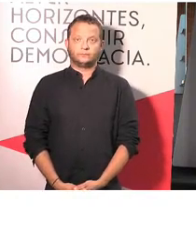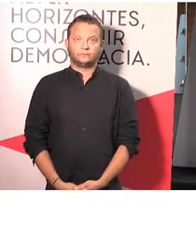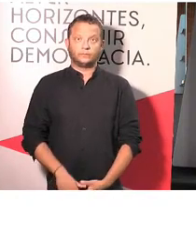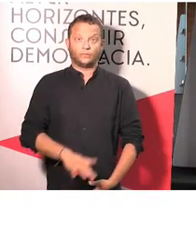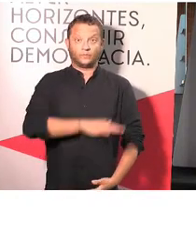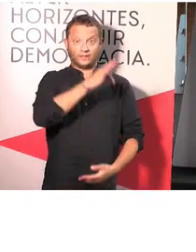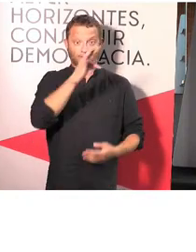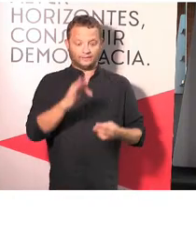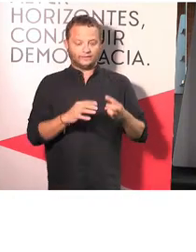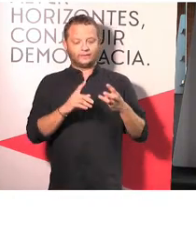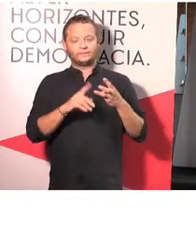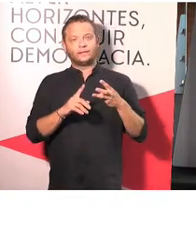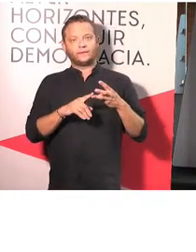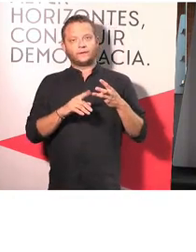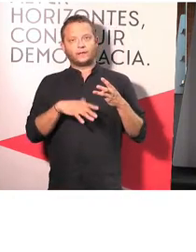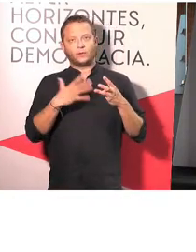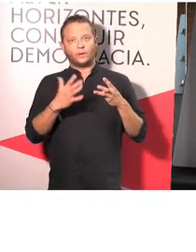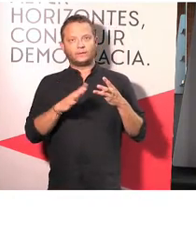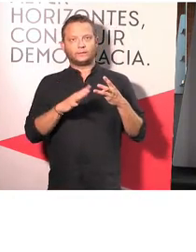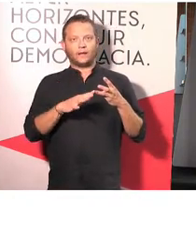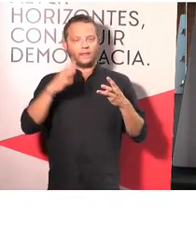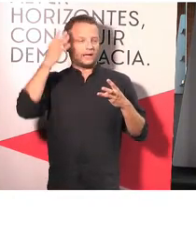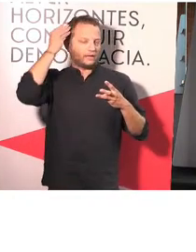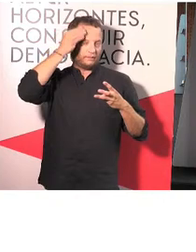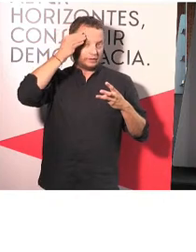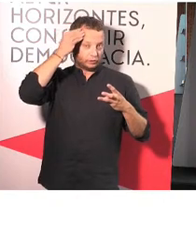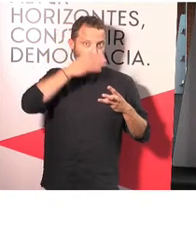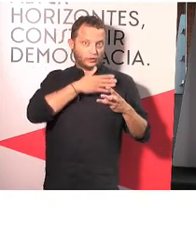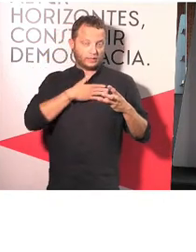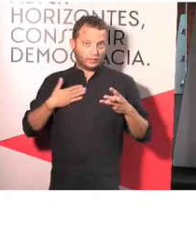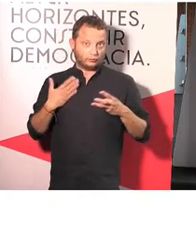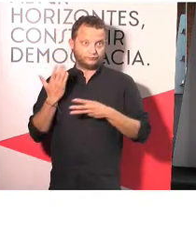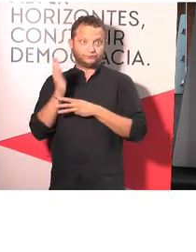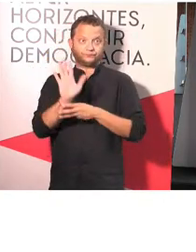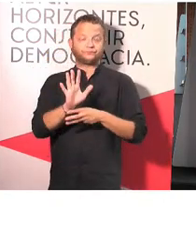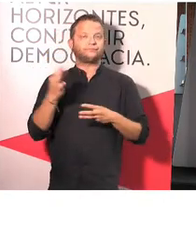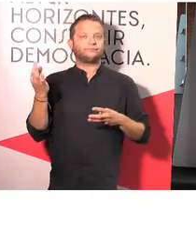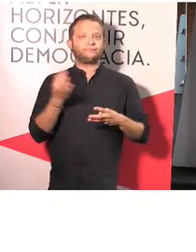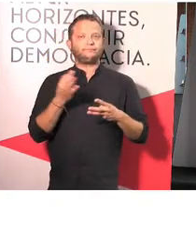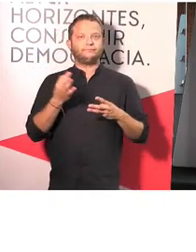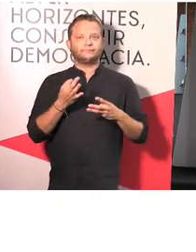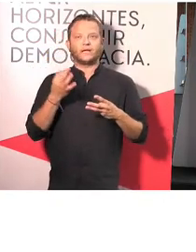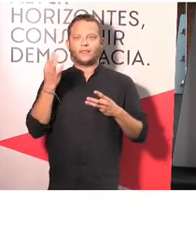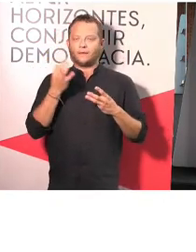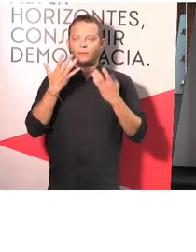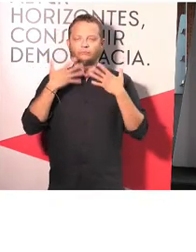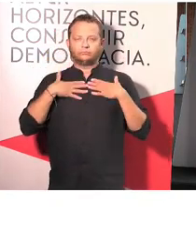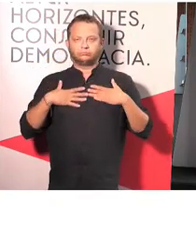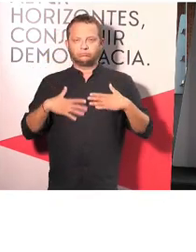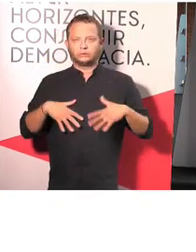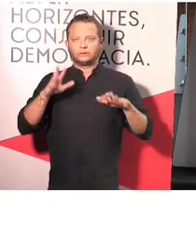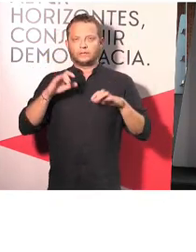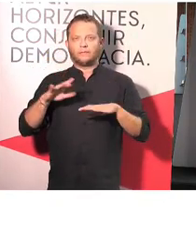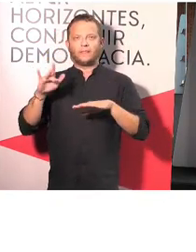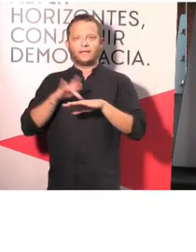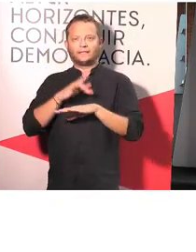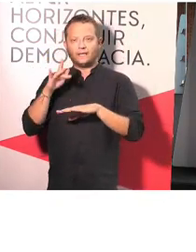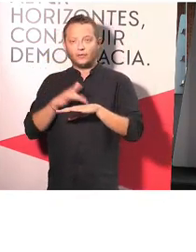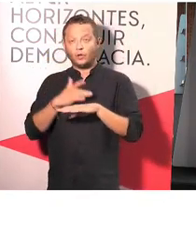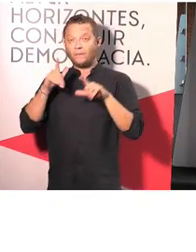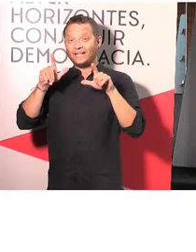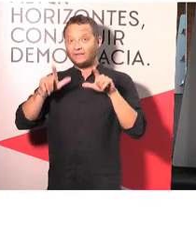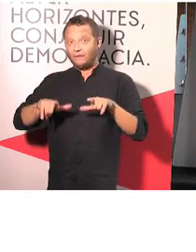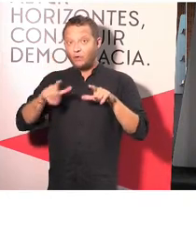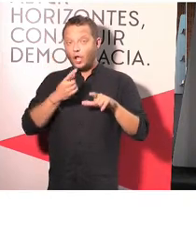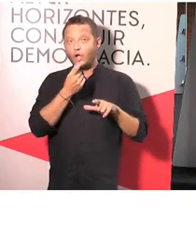La tercera clave, ¿no? Como la tercera reflexión que quiero aportar es que interioricemos que la digitalización y la